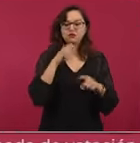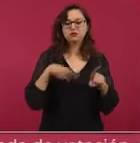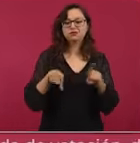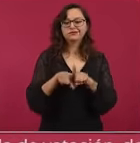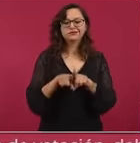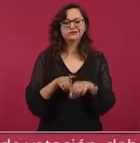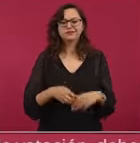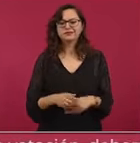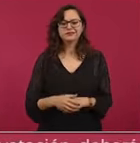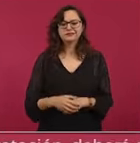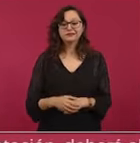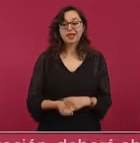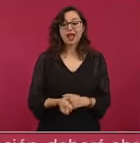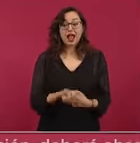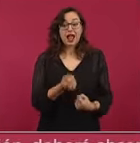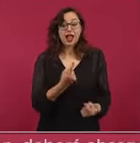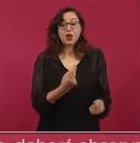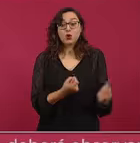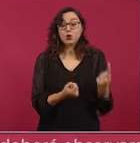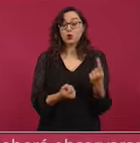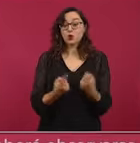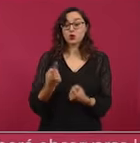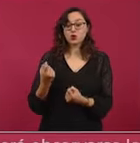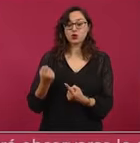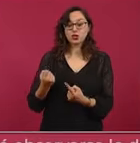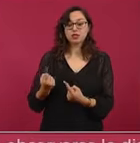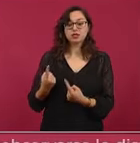y la mayoría